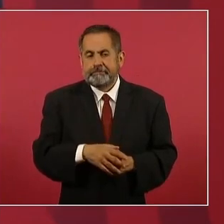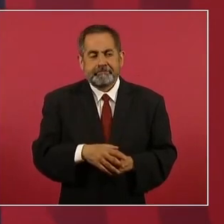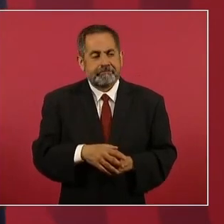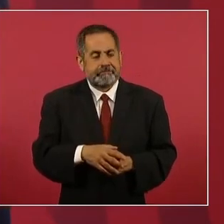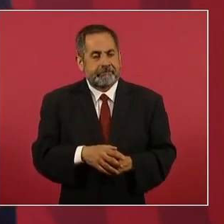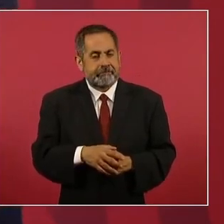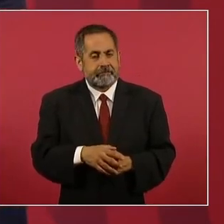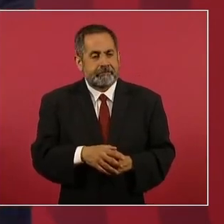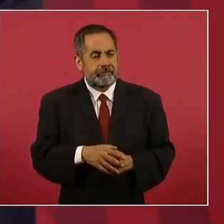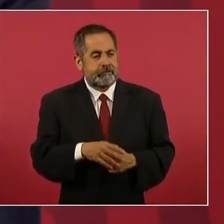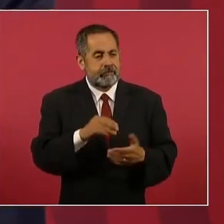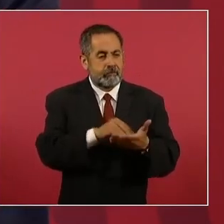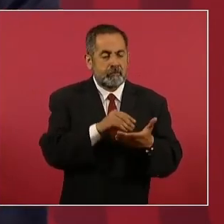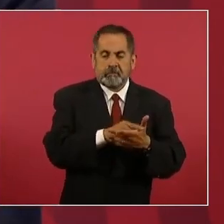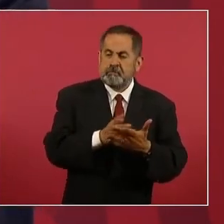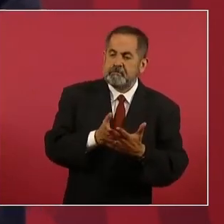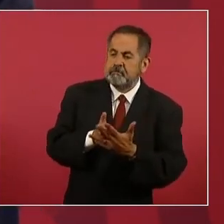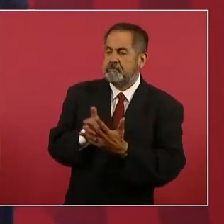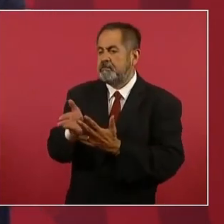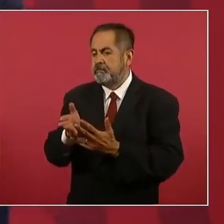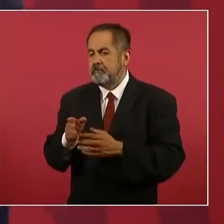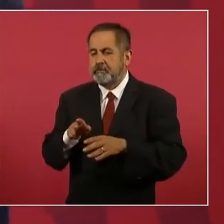en la política